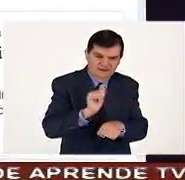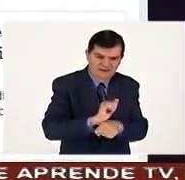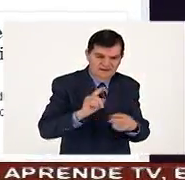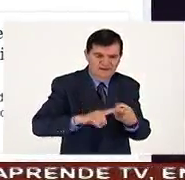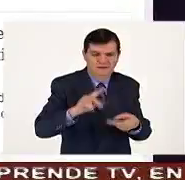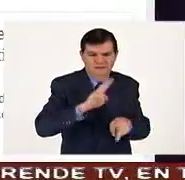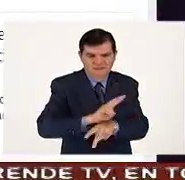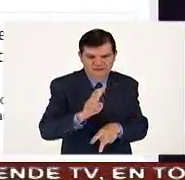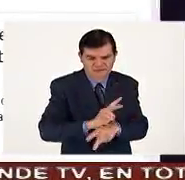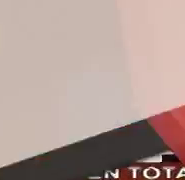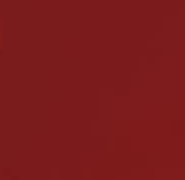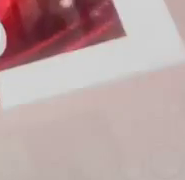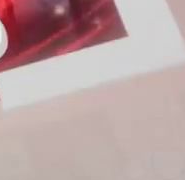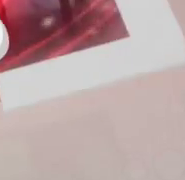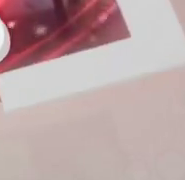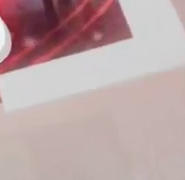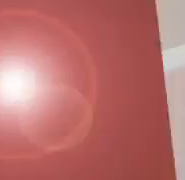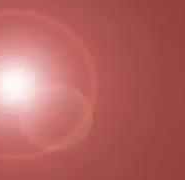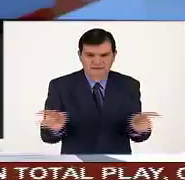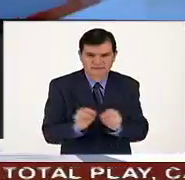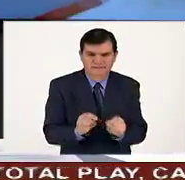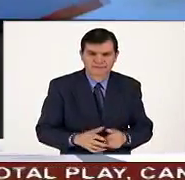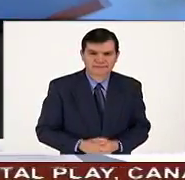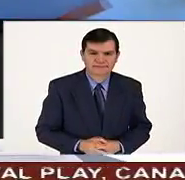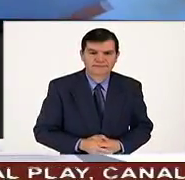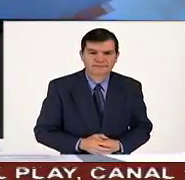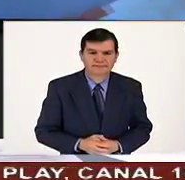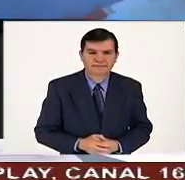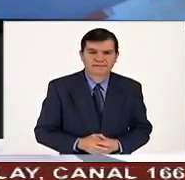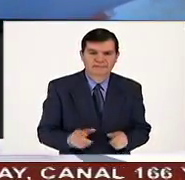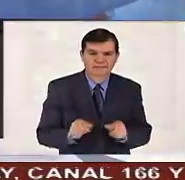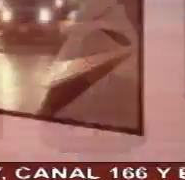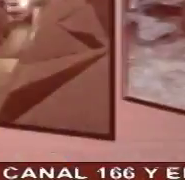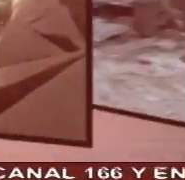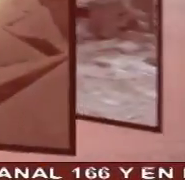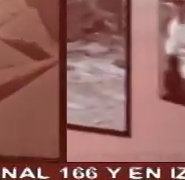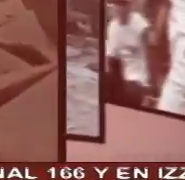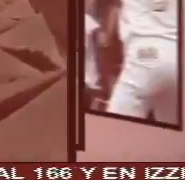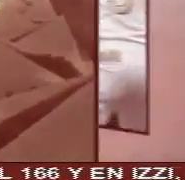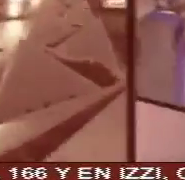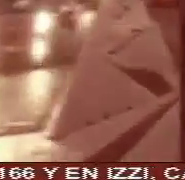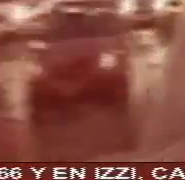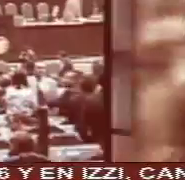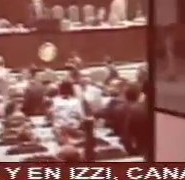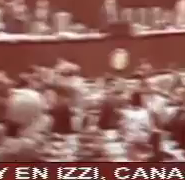con Venezuela. Vamos a nuestro resumen. Vamos a...